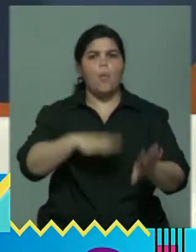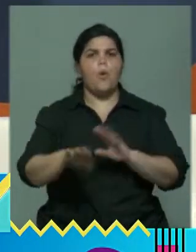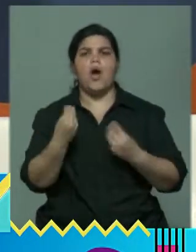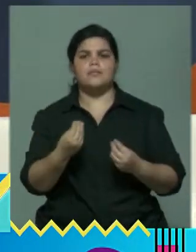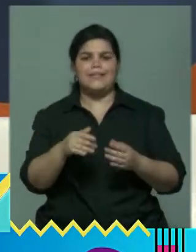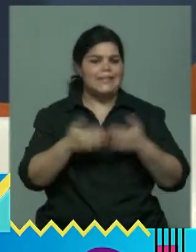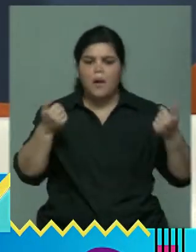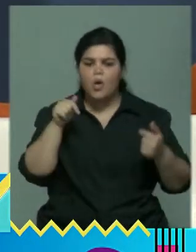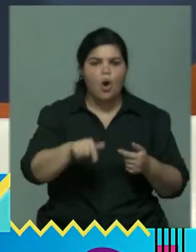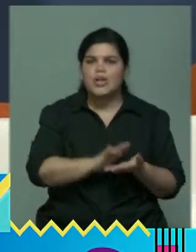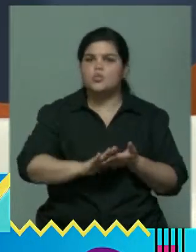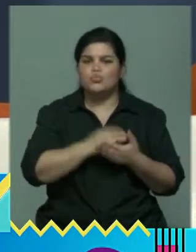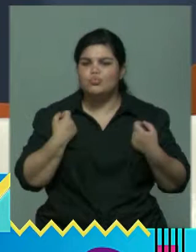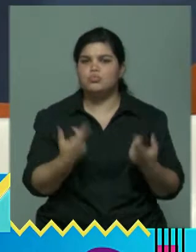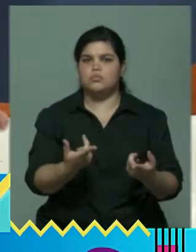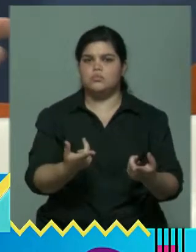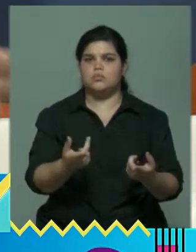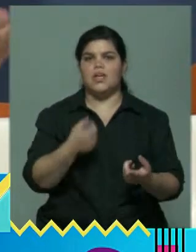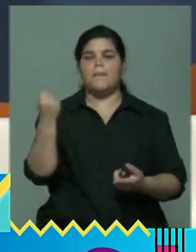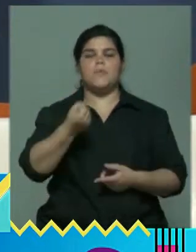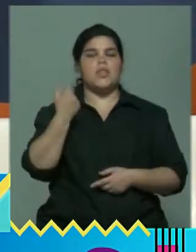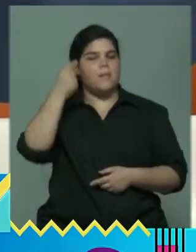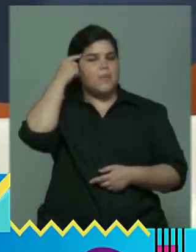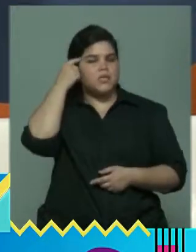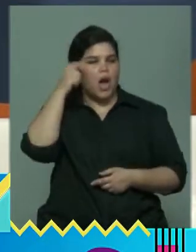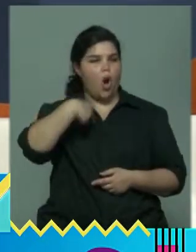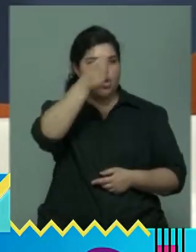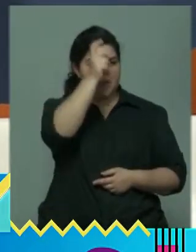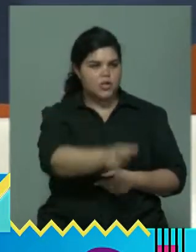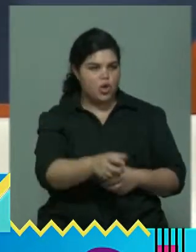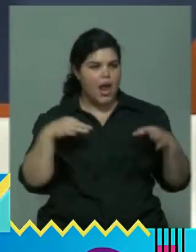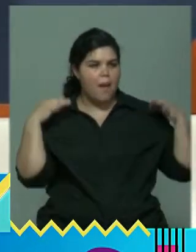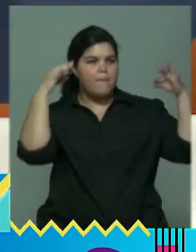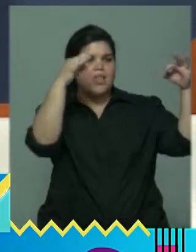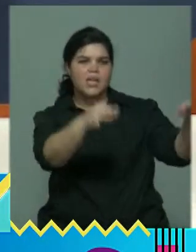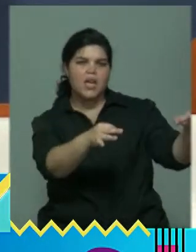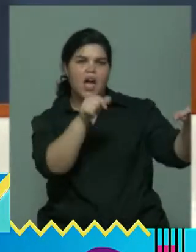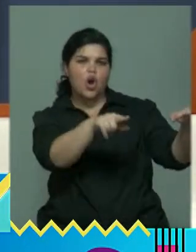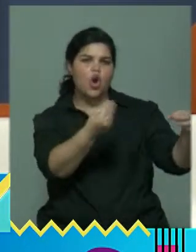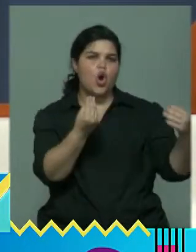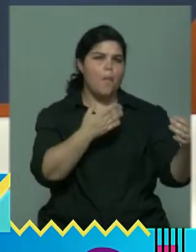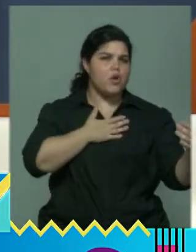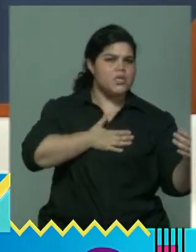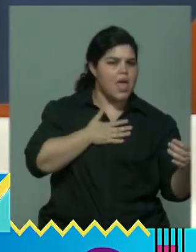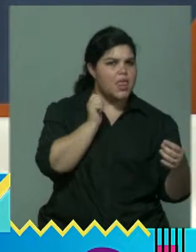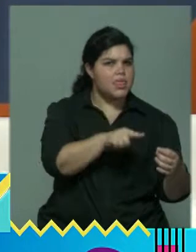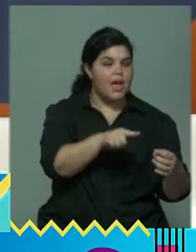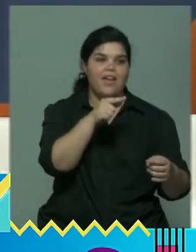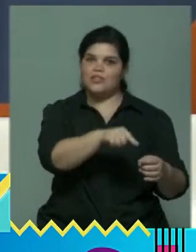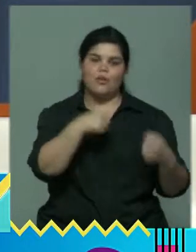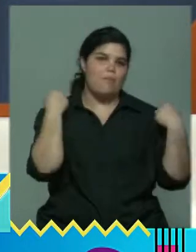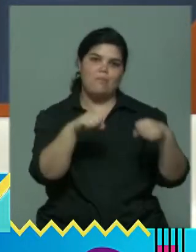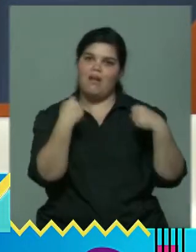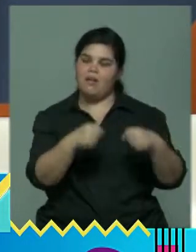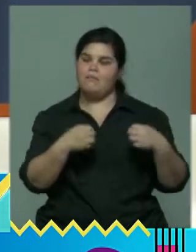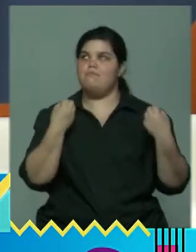ahora? Yo creo que a través de un ejercicio empático, de irse pensando cómo se sentiría el otro ante determinadas situaciones, yo creo que eso ya es un gran ejercicio y ahí se pueden